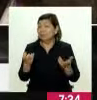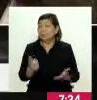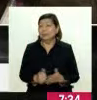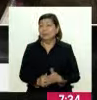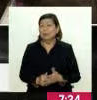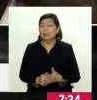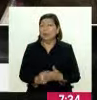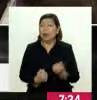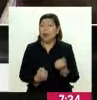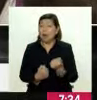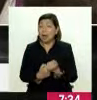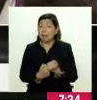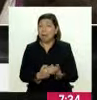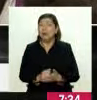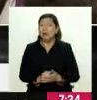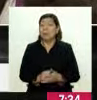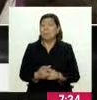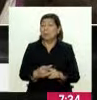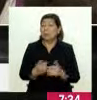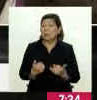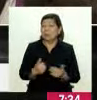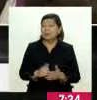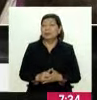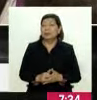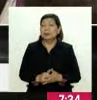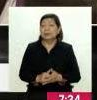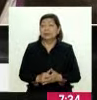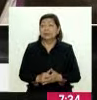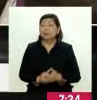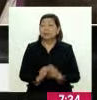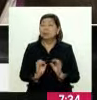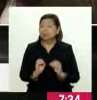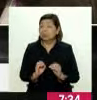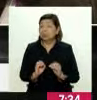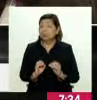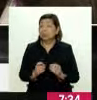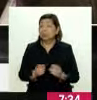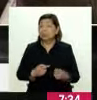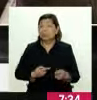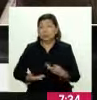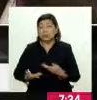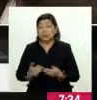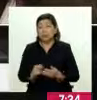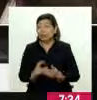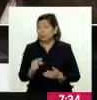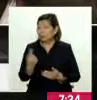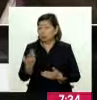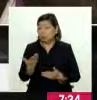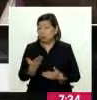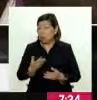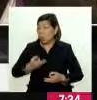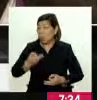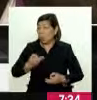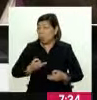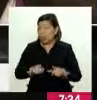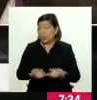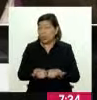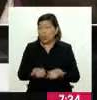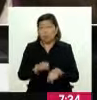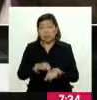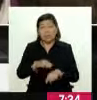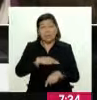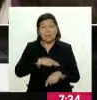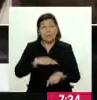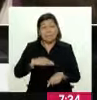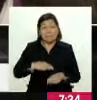del apoyo solidario y vamos a conformar a diferentes sectores, no solamente ese sector de justicia, está la presidencia del Consejo de